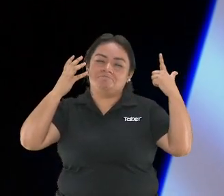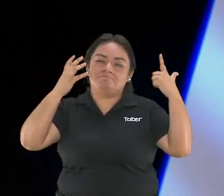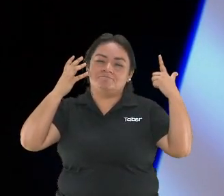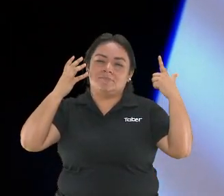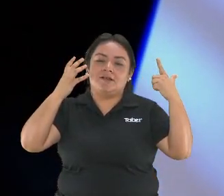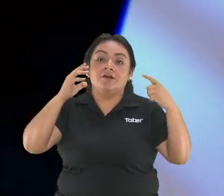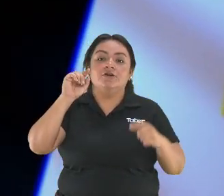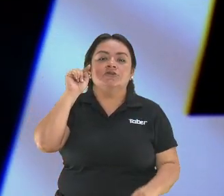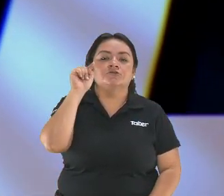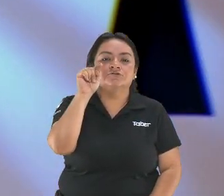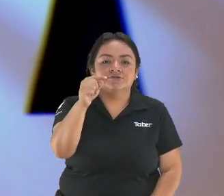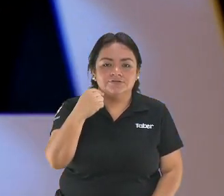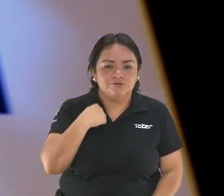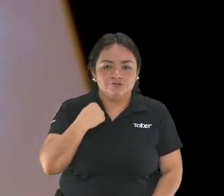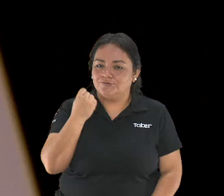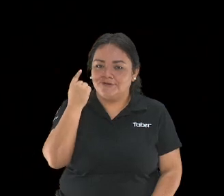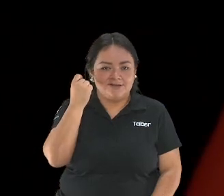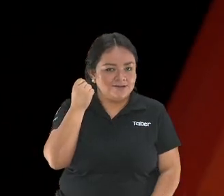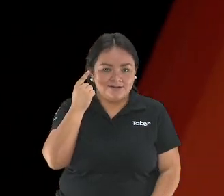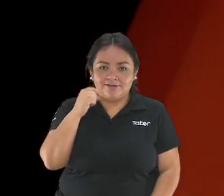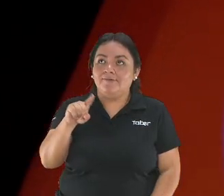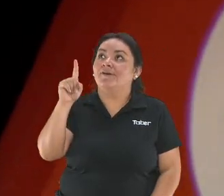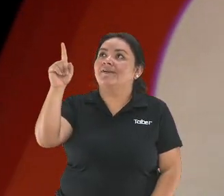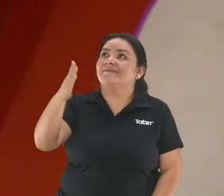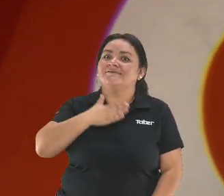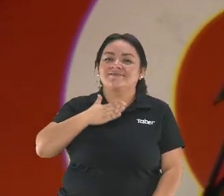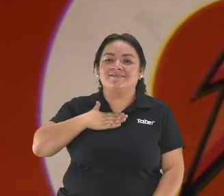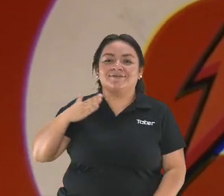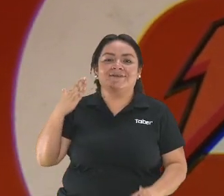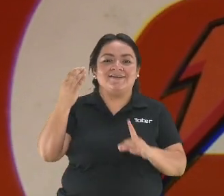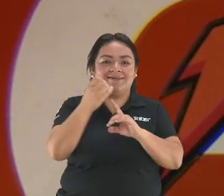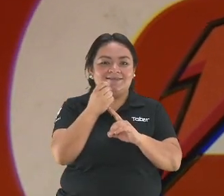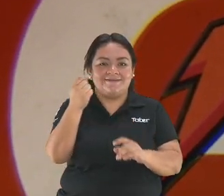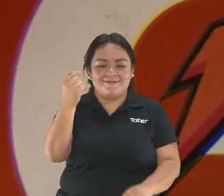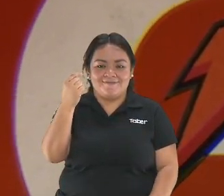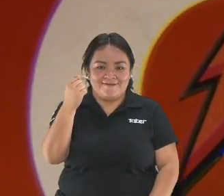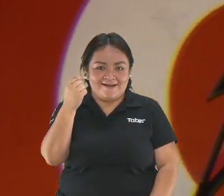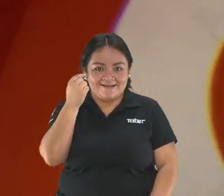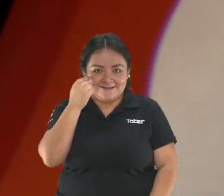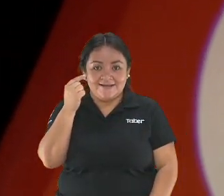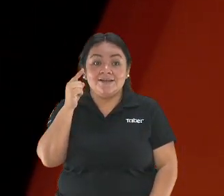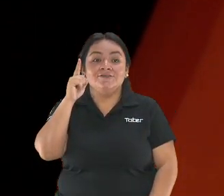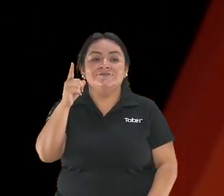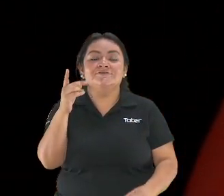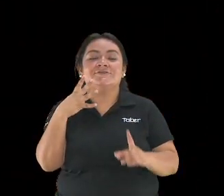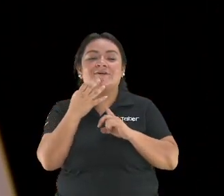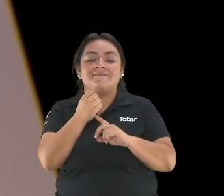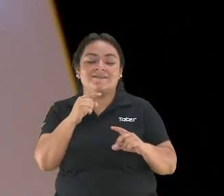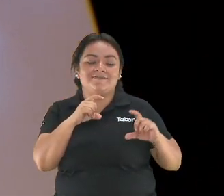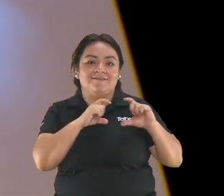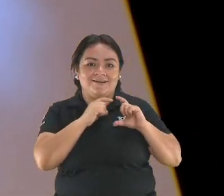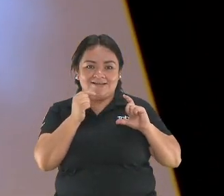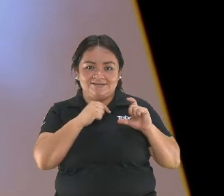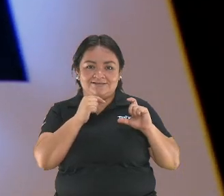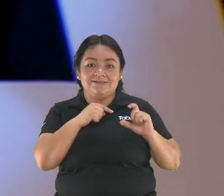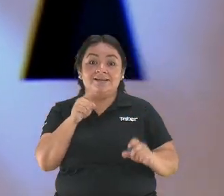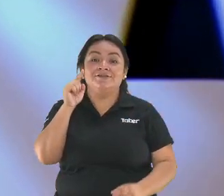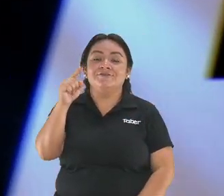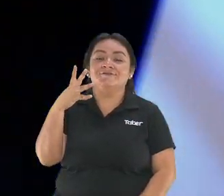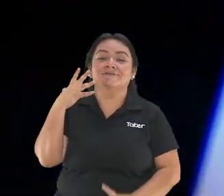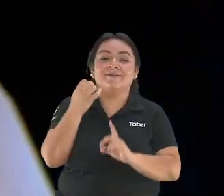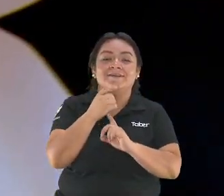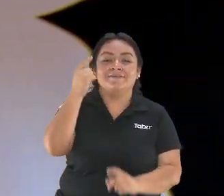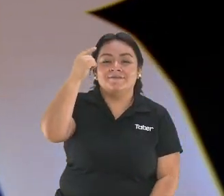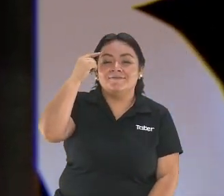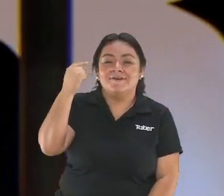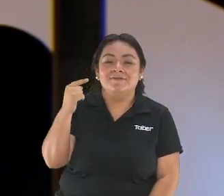porque cuando usted y yo no entendemos que dios tiene un propósito aquí que dios tiene un propósito aquí que dios tiene un